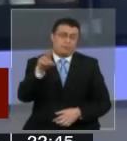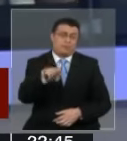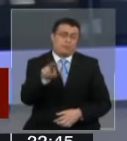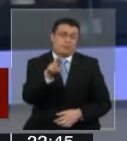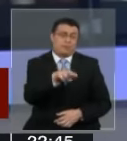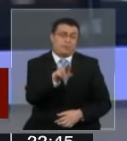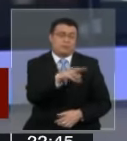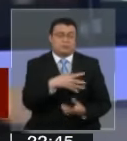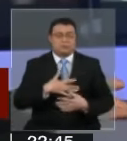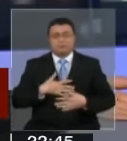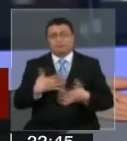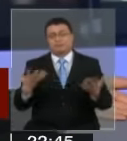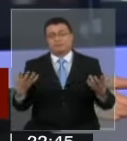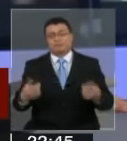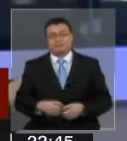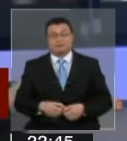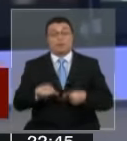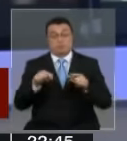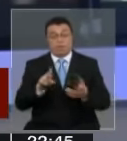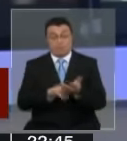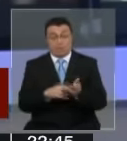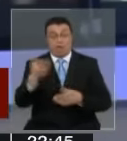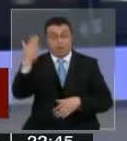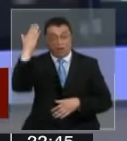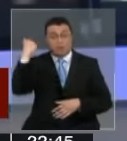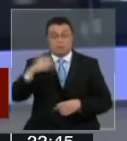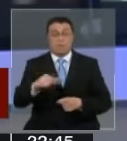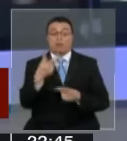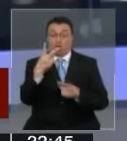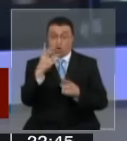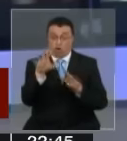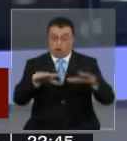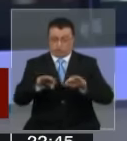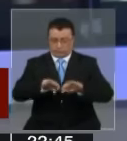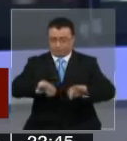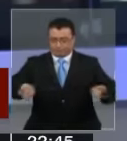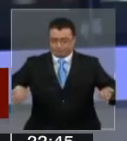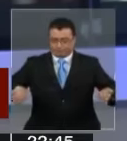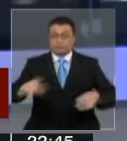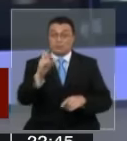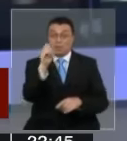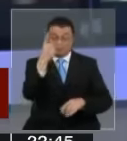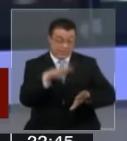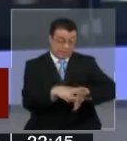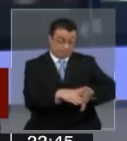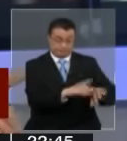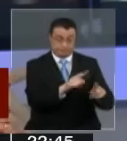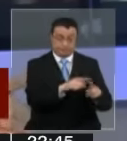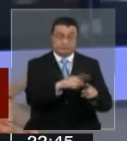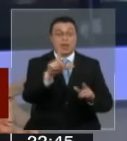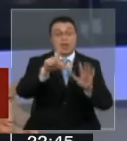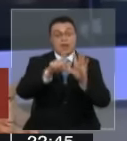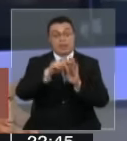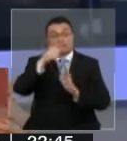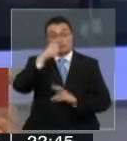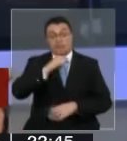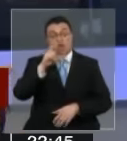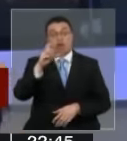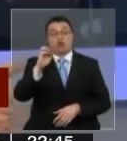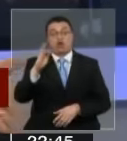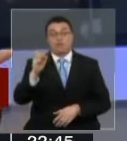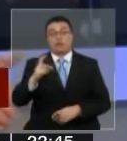Claro, si esto, ¿verdad?, estaba sobre la mesa. Yo separaría dos cosas. La primera es la ley reservada del cobre,